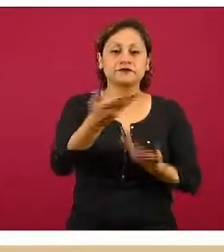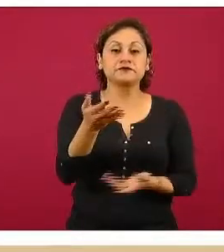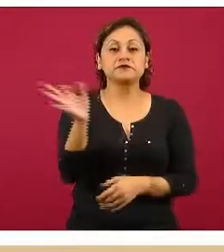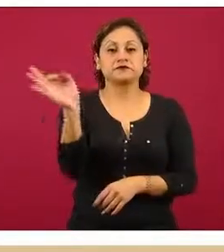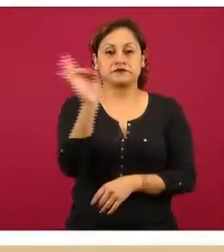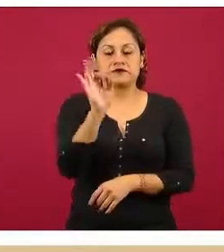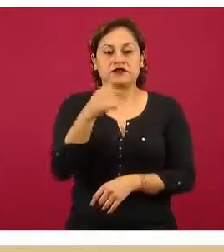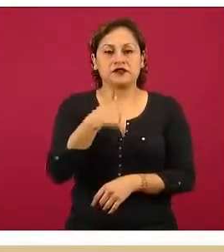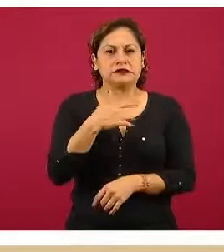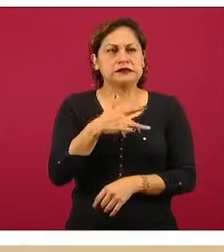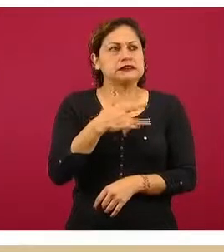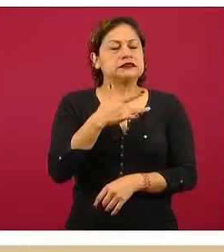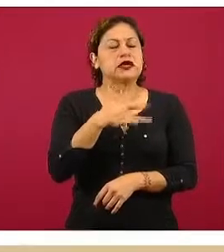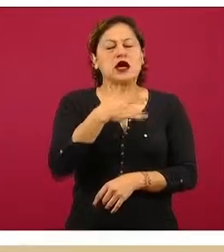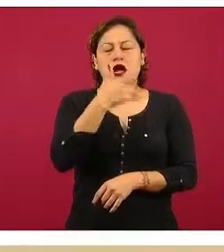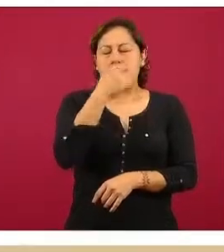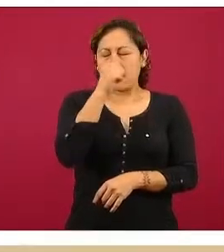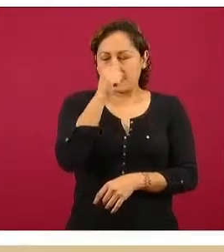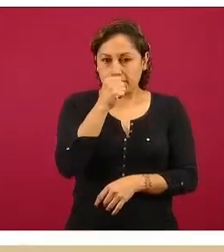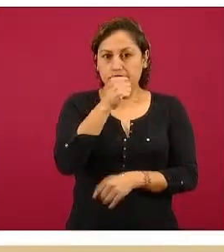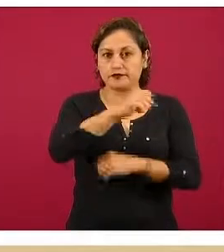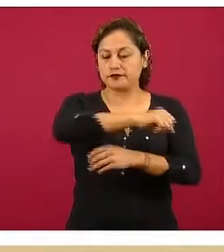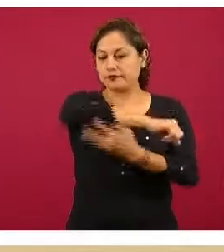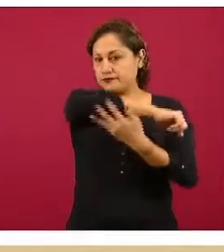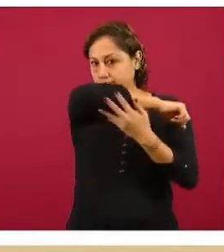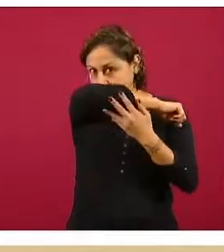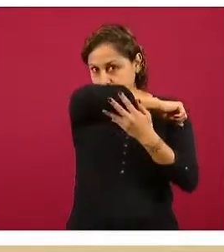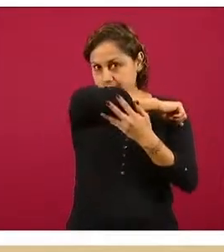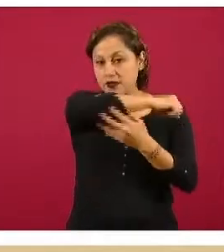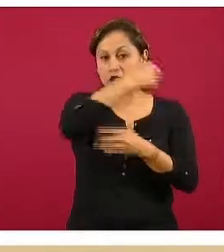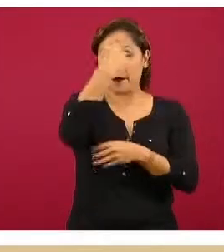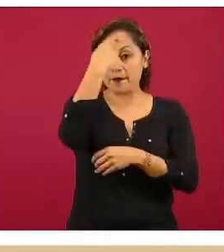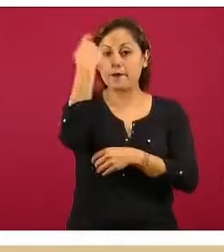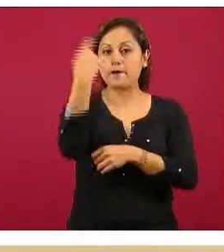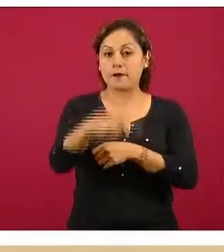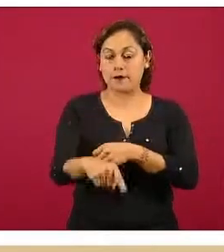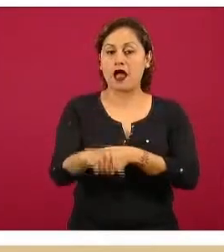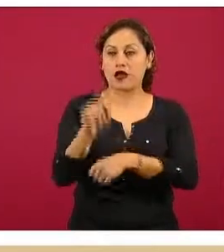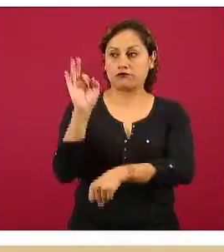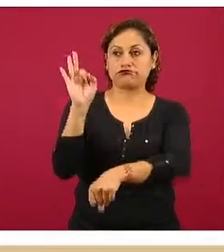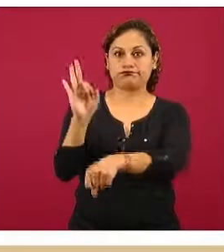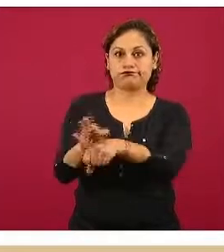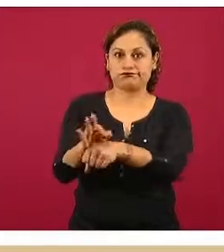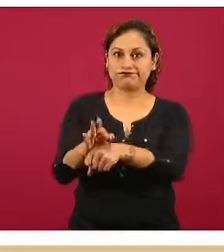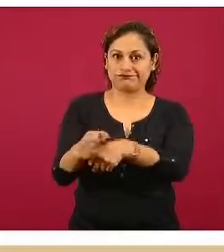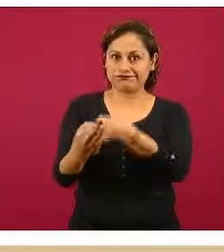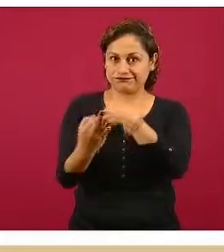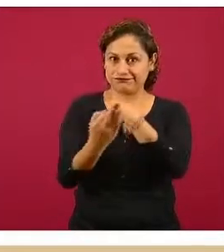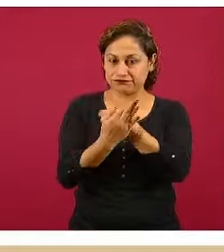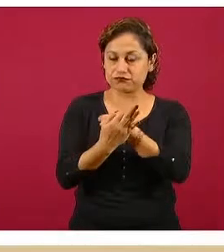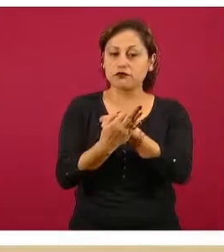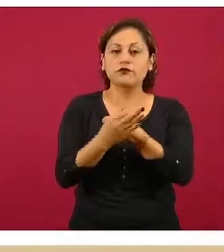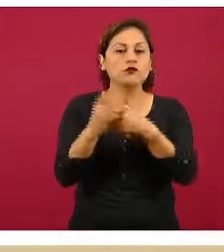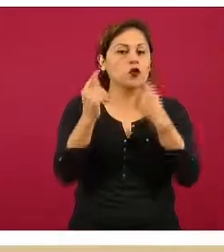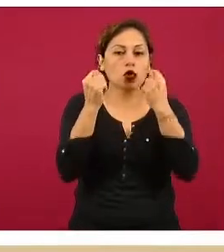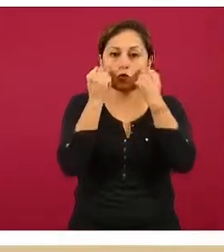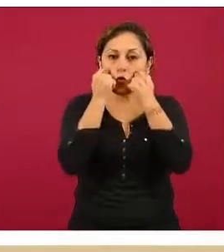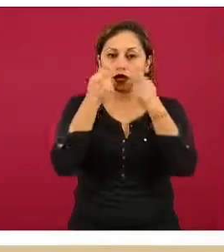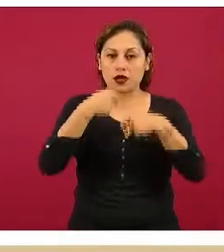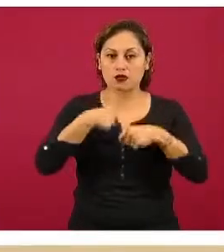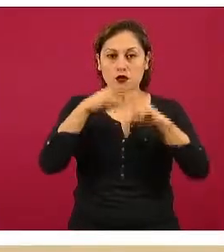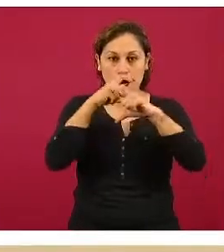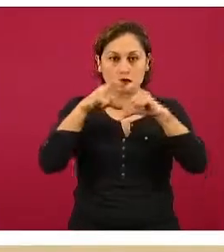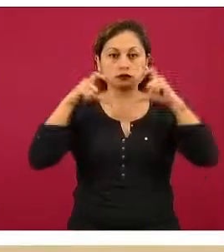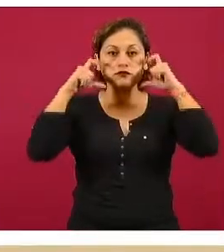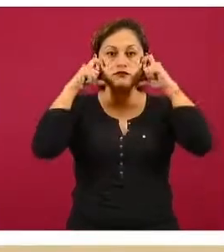bien hacerlo para protegerme. Esto también es importante, que aunque yo traiga el cubrebocas, también tengo que hacer esta medida. Con